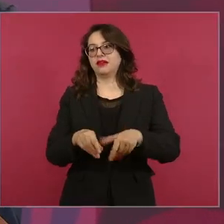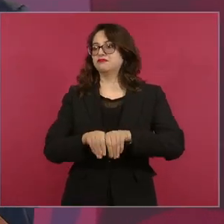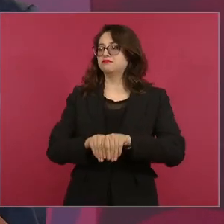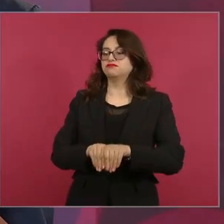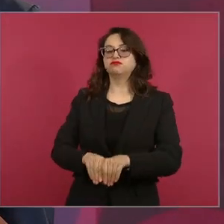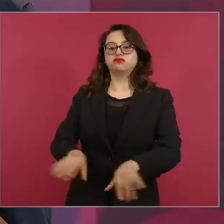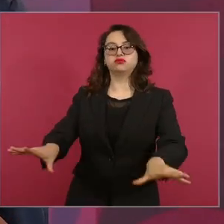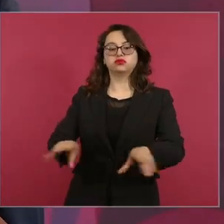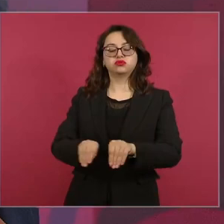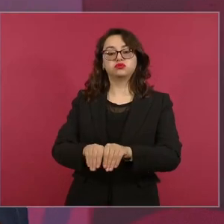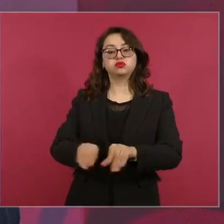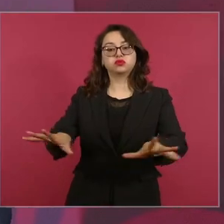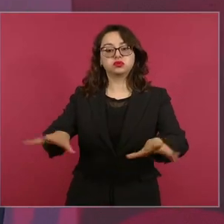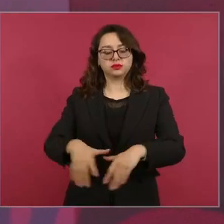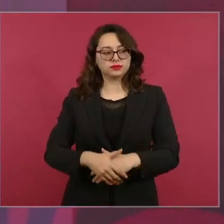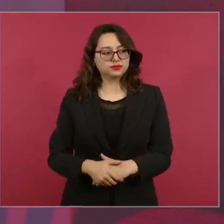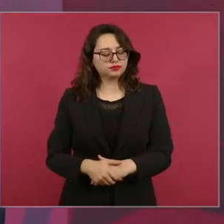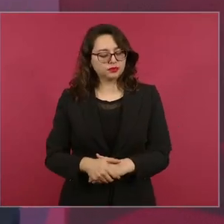que